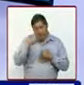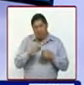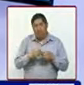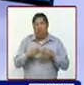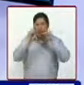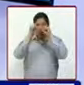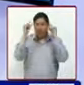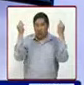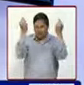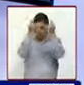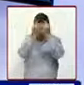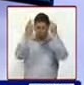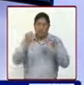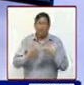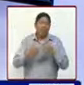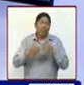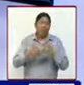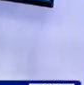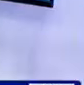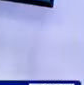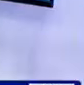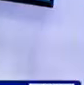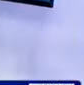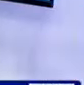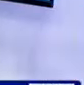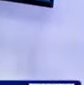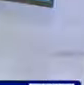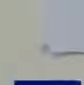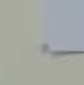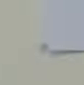la fase de grupos. Participe y comente.